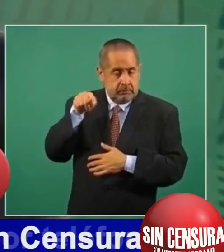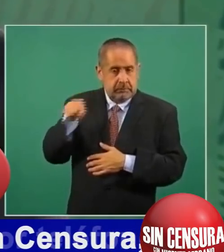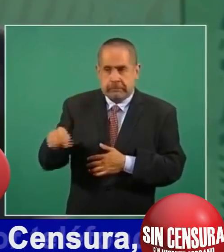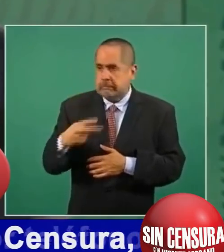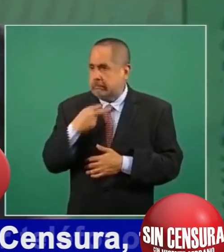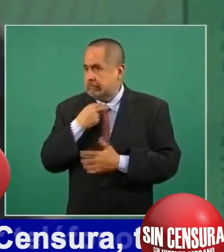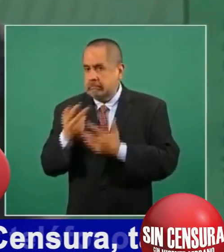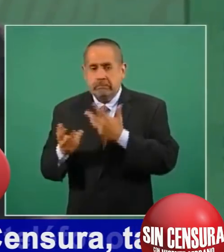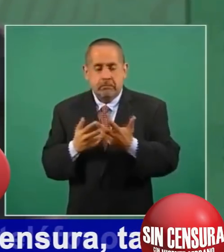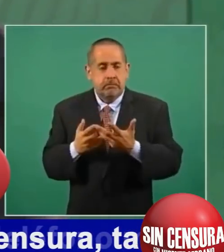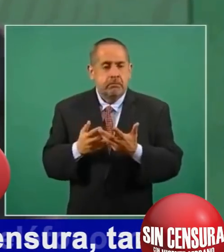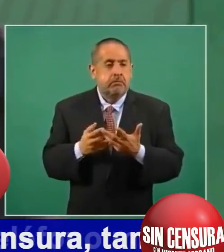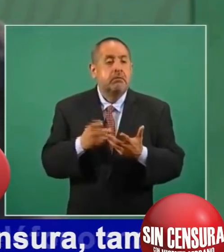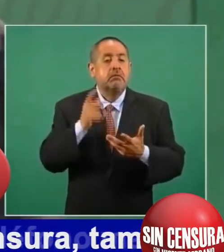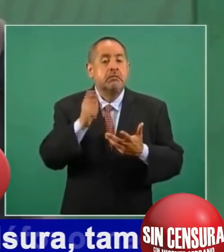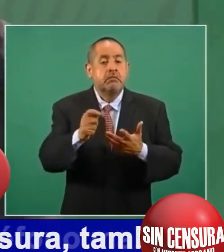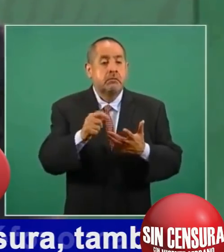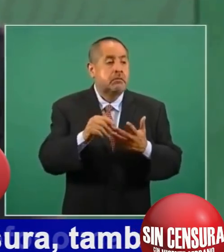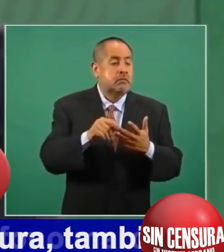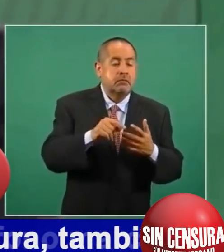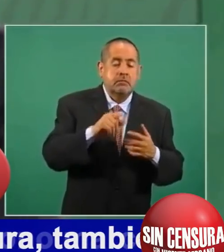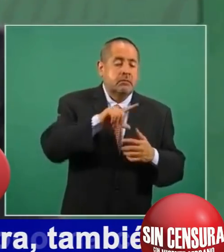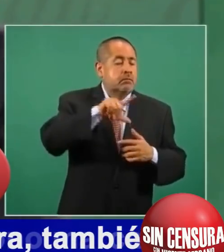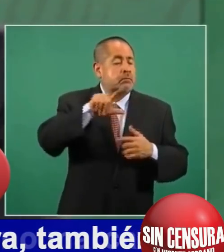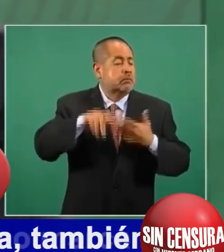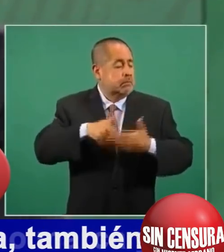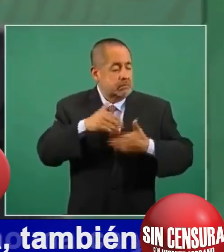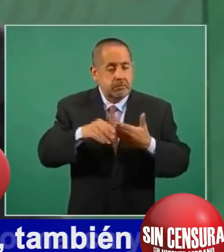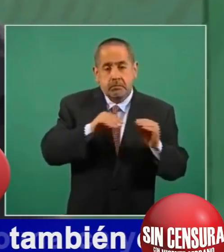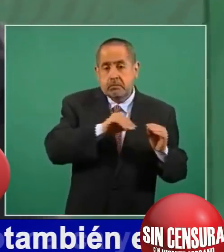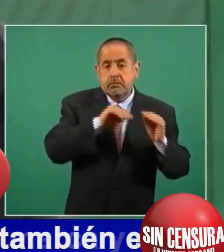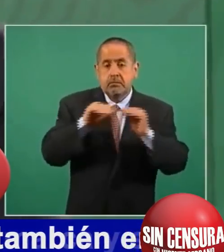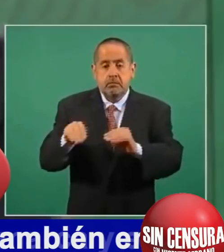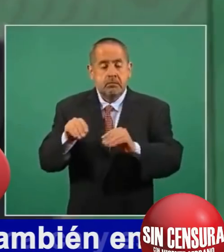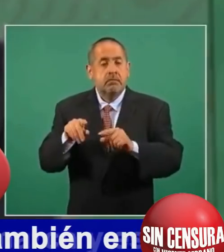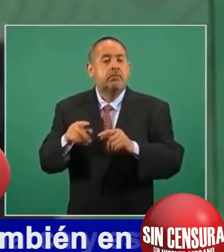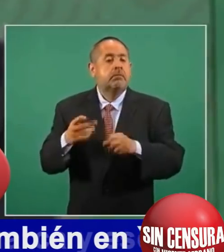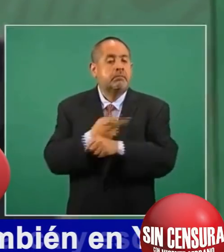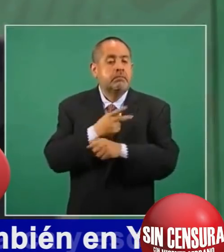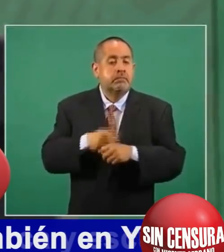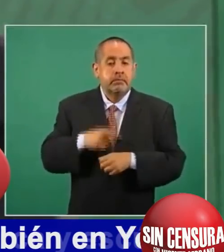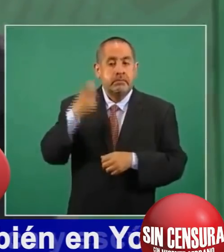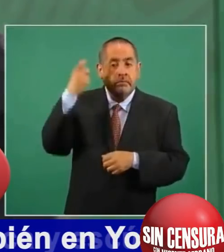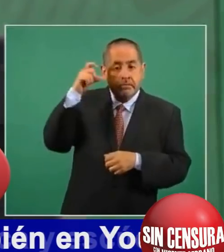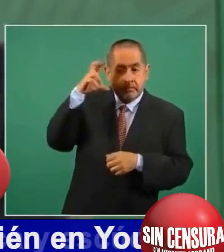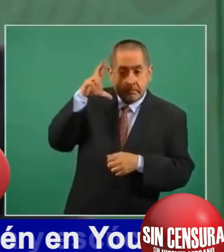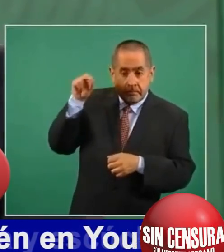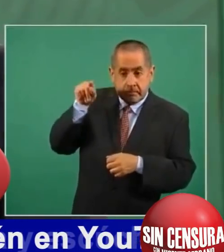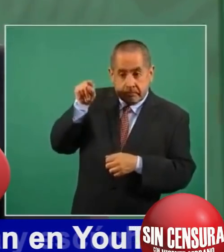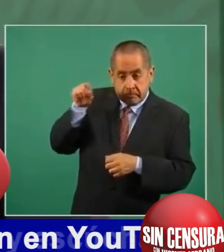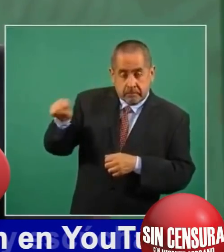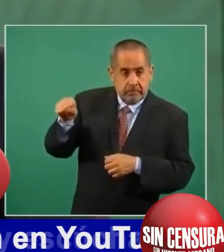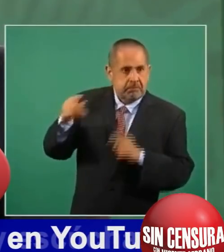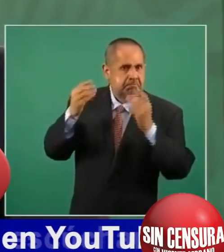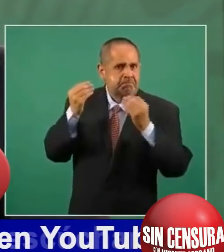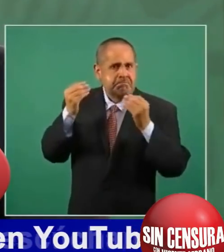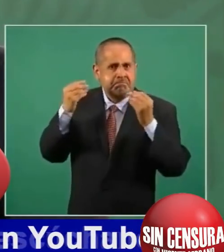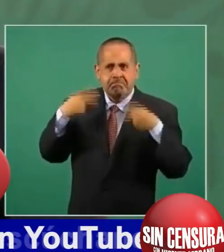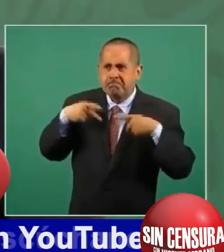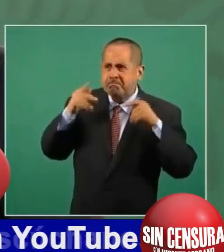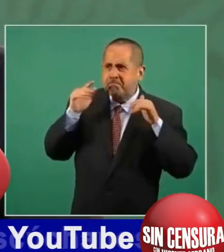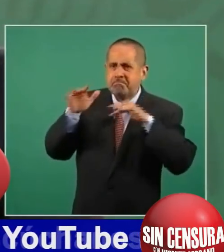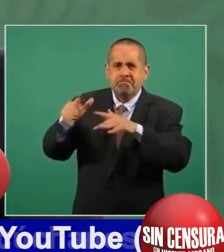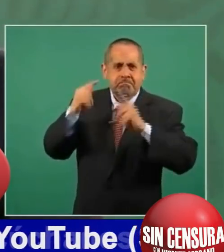que se beneficiaron con el auge de Quintana Roo, con el auge del turismo.